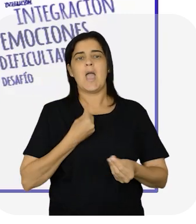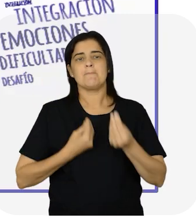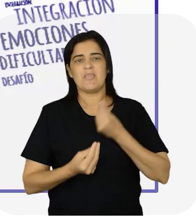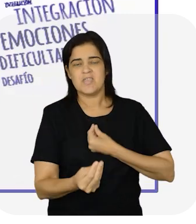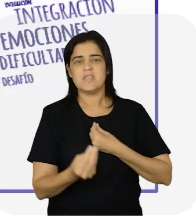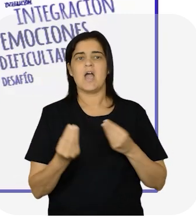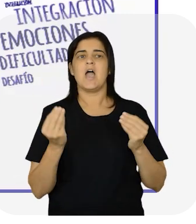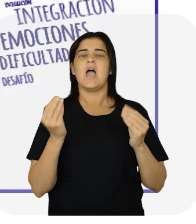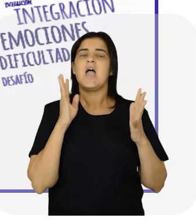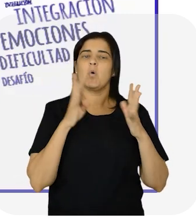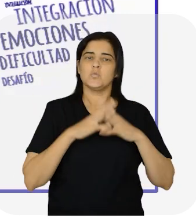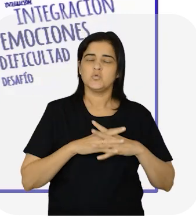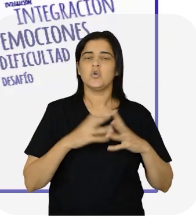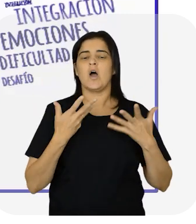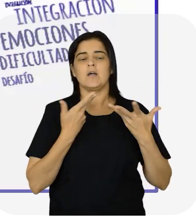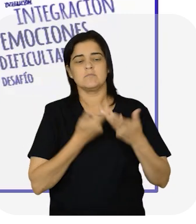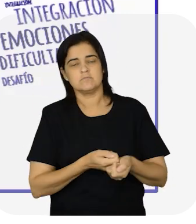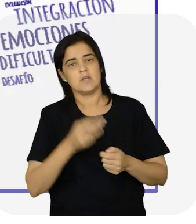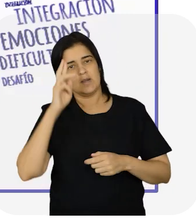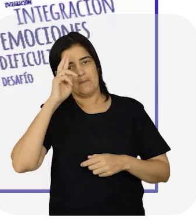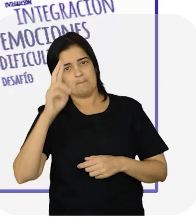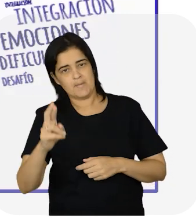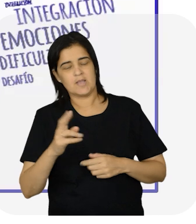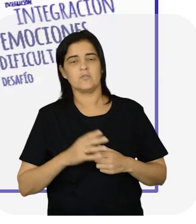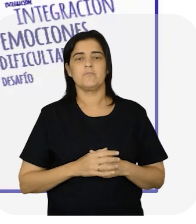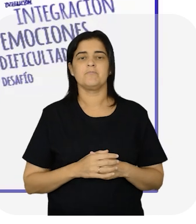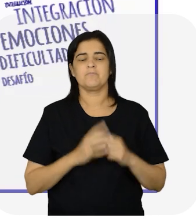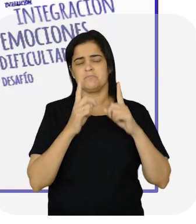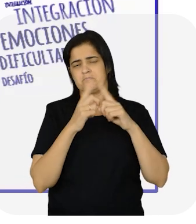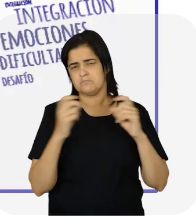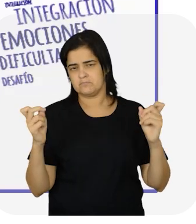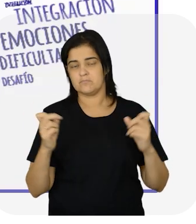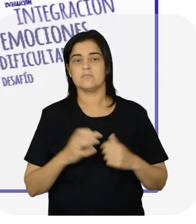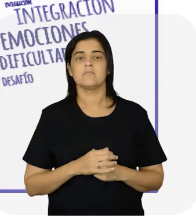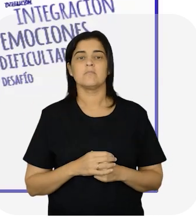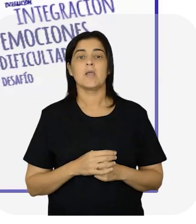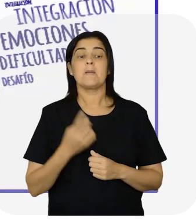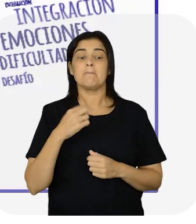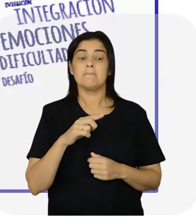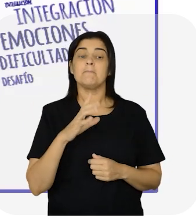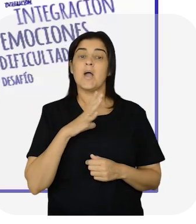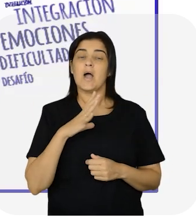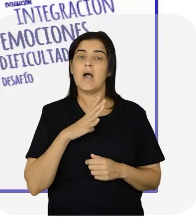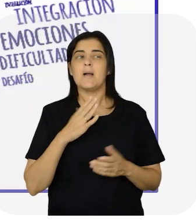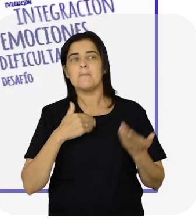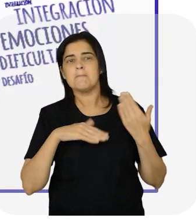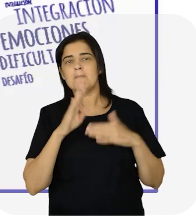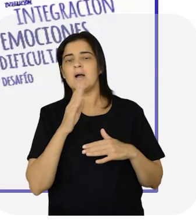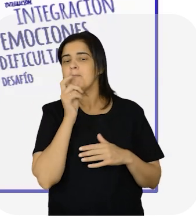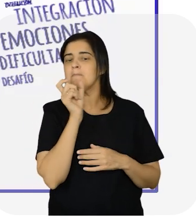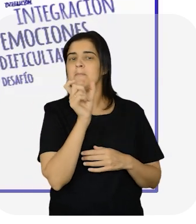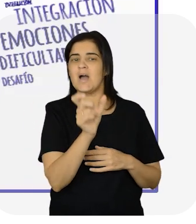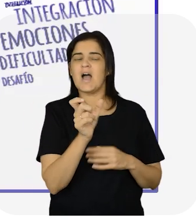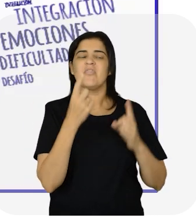con exclusión, con respeto, apoyo, justicia, etcétera. Pero aparece ahí fundamentalmente el